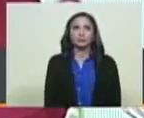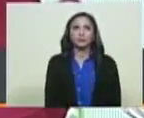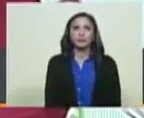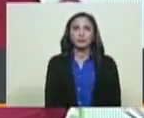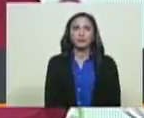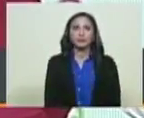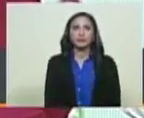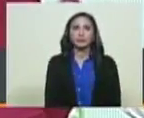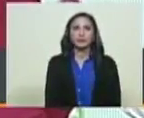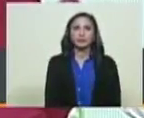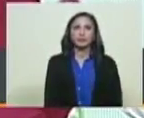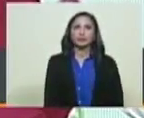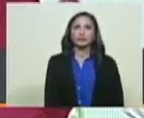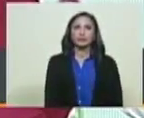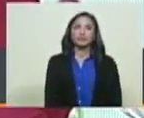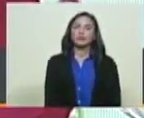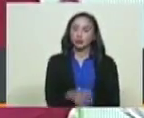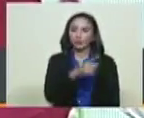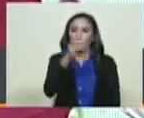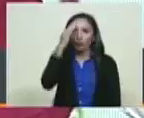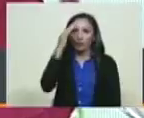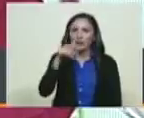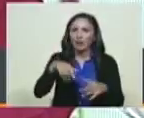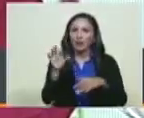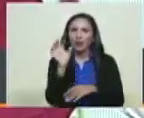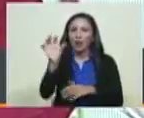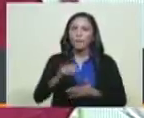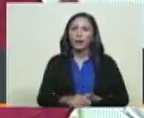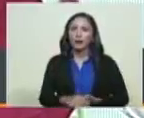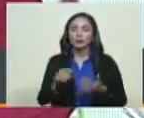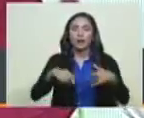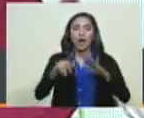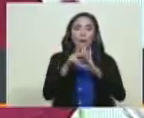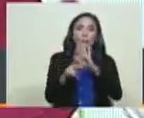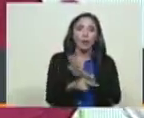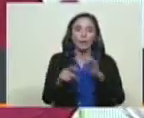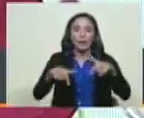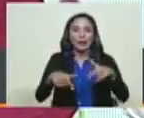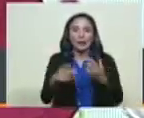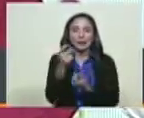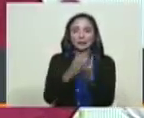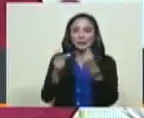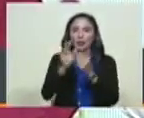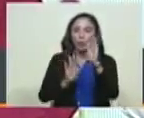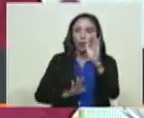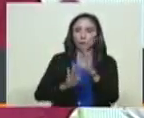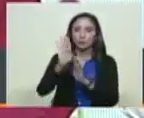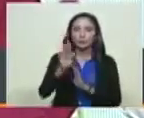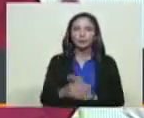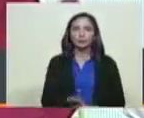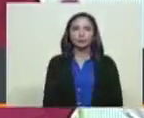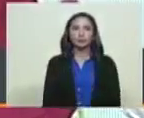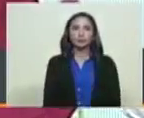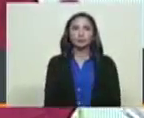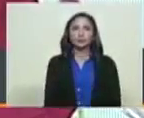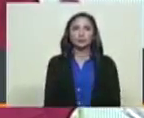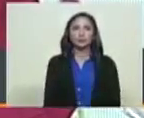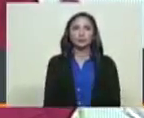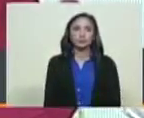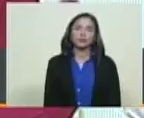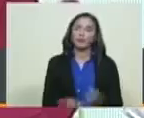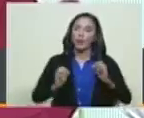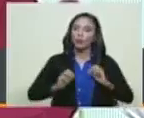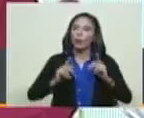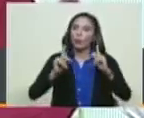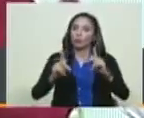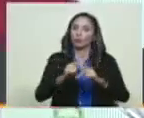saben ustedes empresarios y comerciantes del país que este programa de recuperación crecimiento y prosperidad es la oportunidad